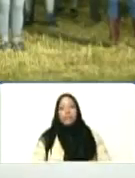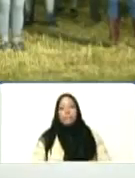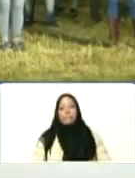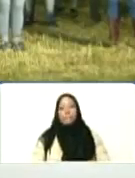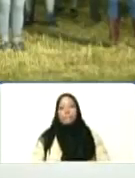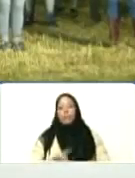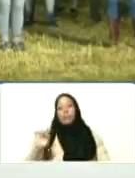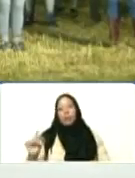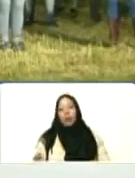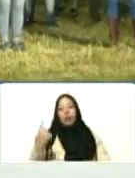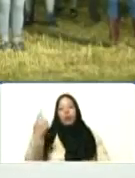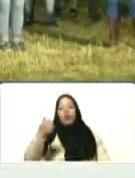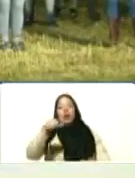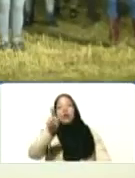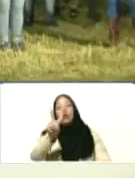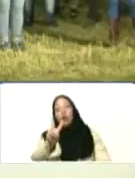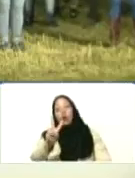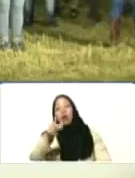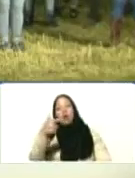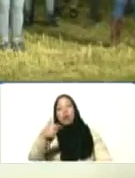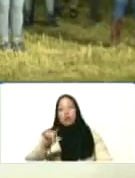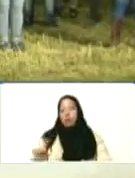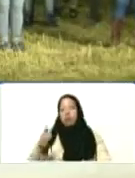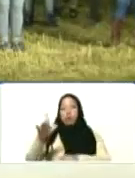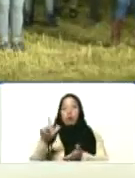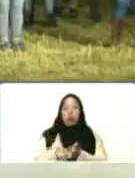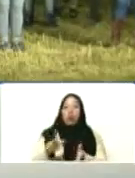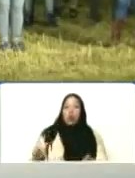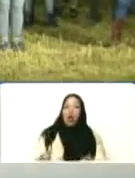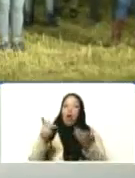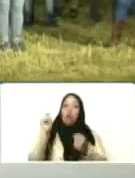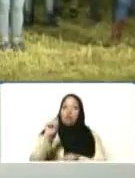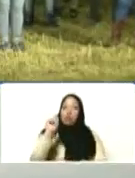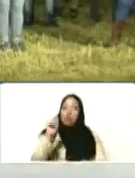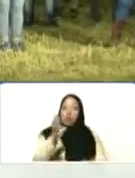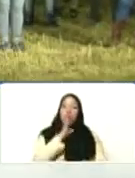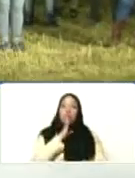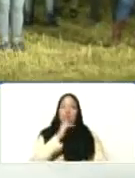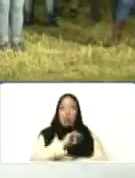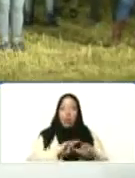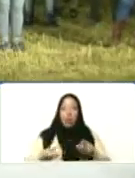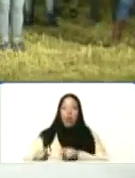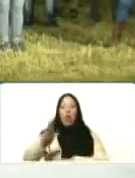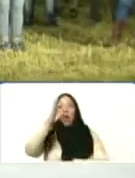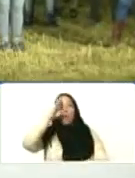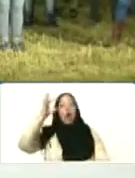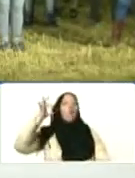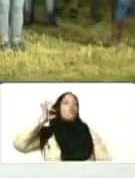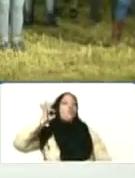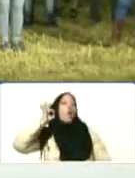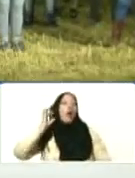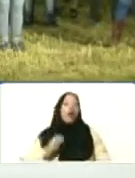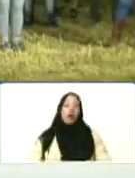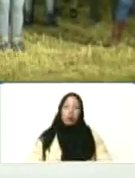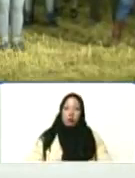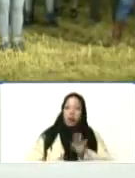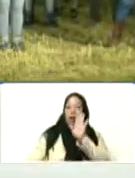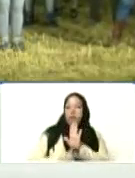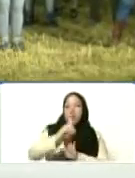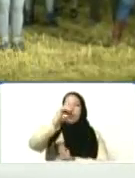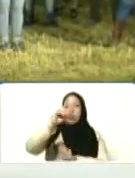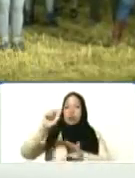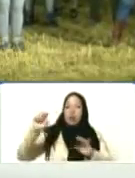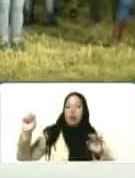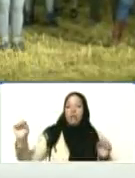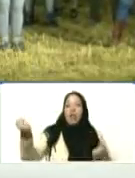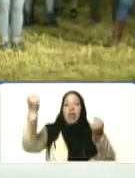Las primeras 12 tiendas, aprobado el punto de cuenta. Banco de la Mujer, avanzar y